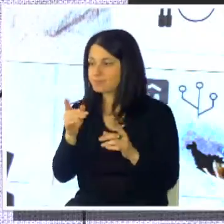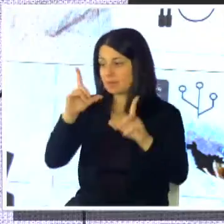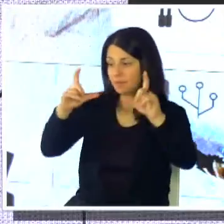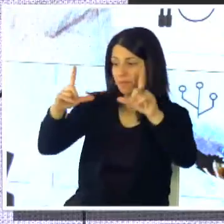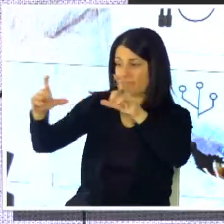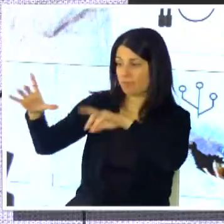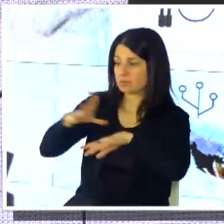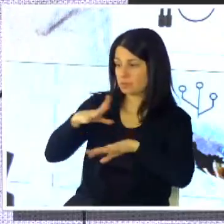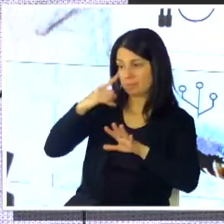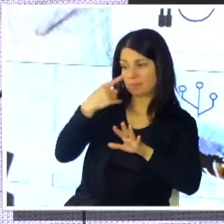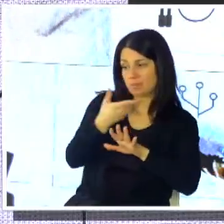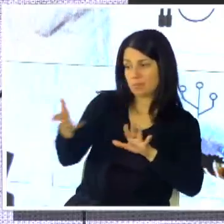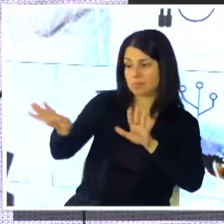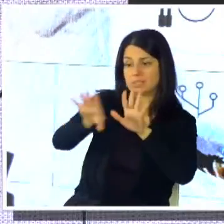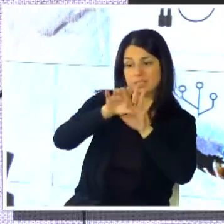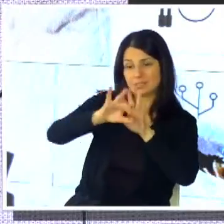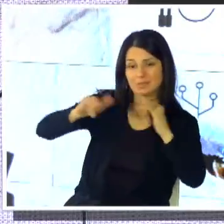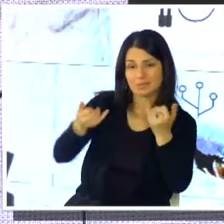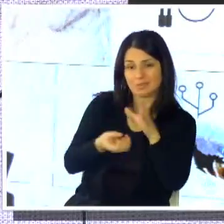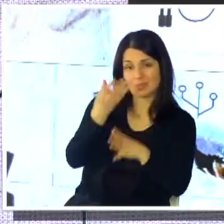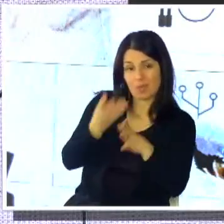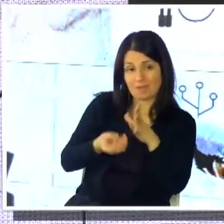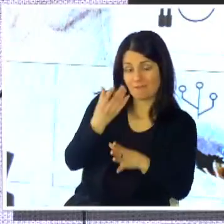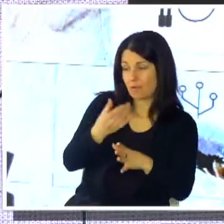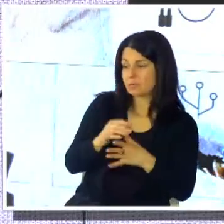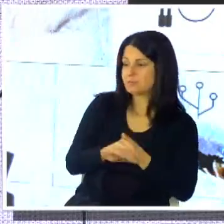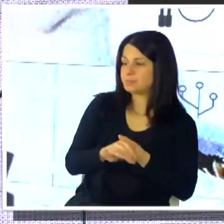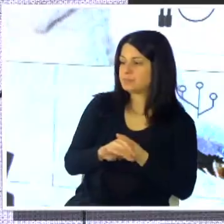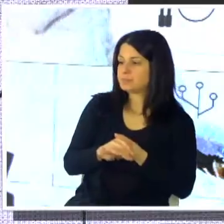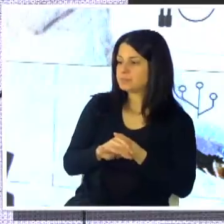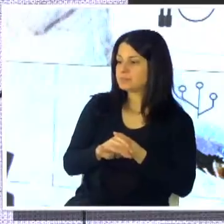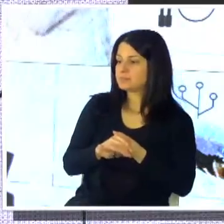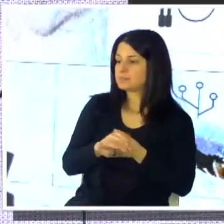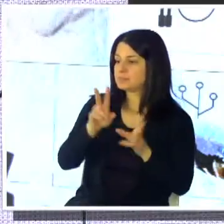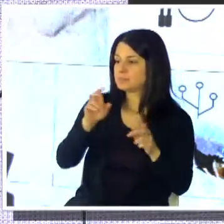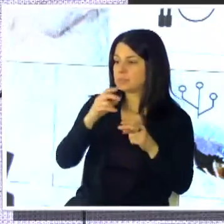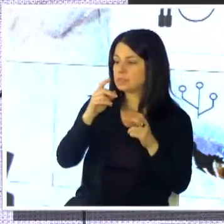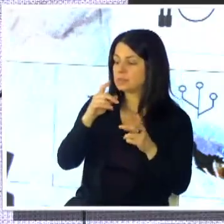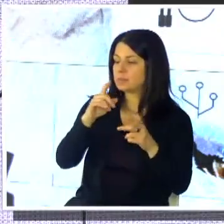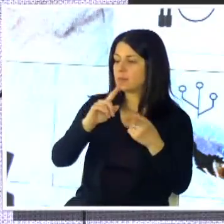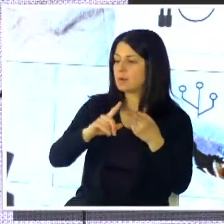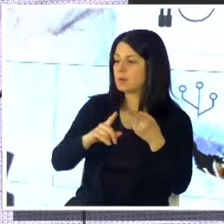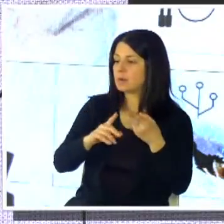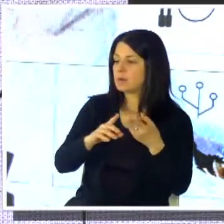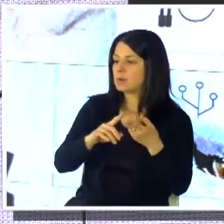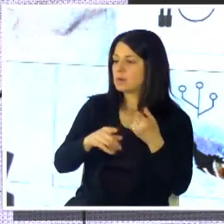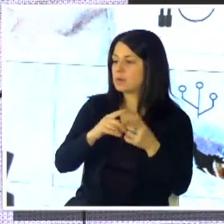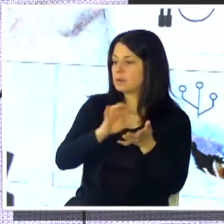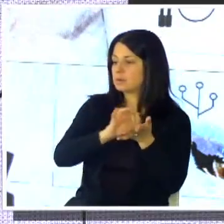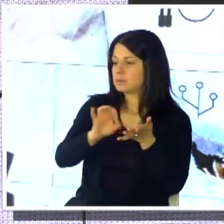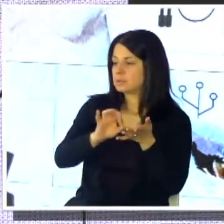de los sensores que hemos estado integrando, PLCs y todo lo que tiene que ver con el mundo de los sistemas SCADA. Bueno,